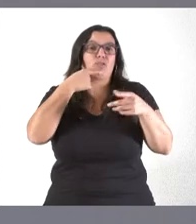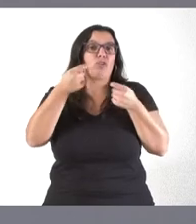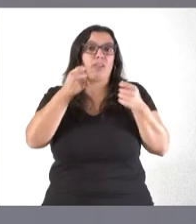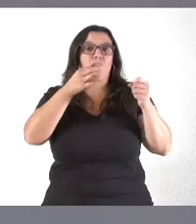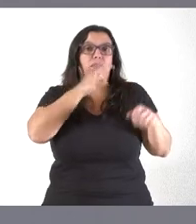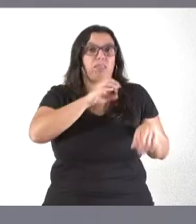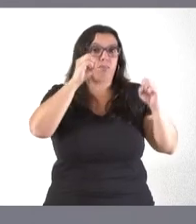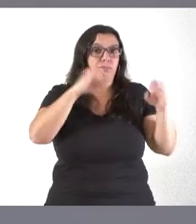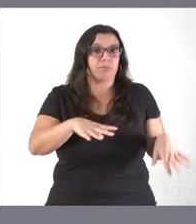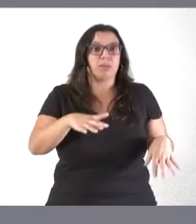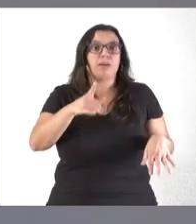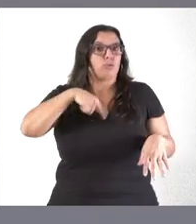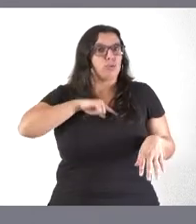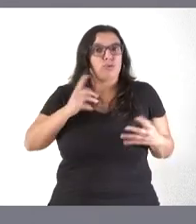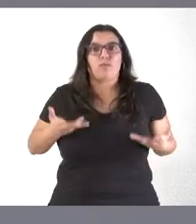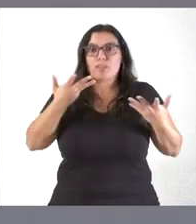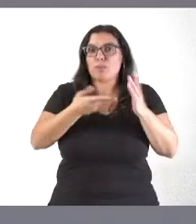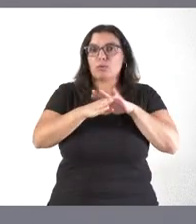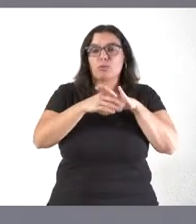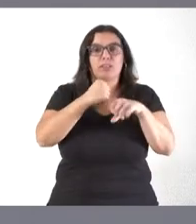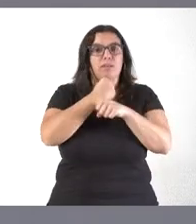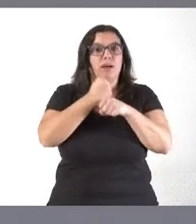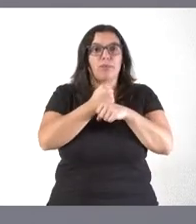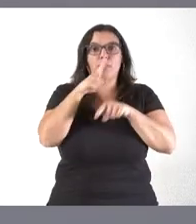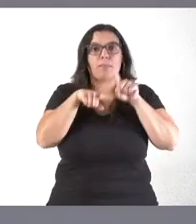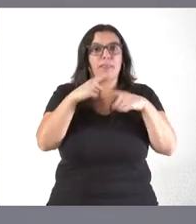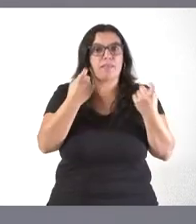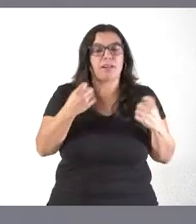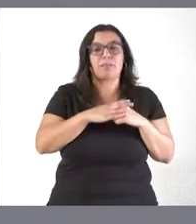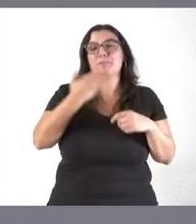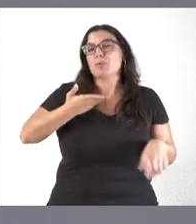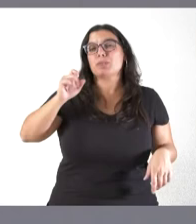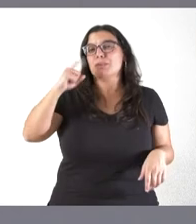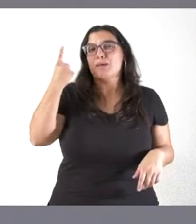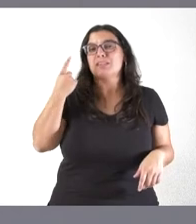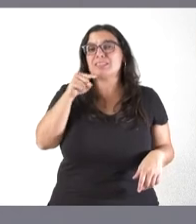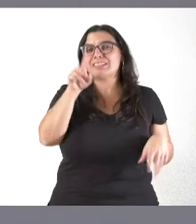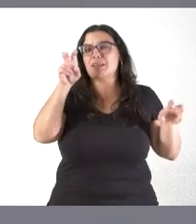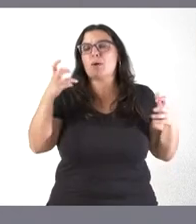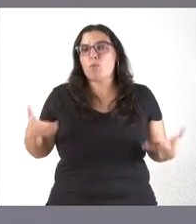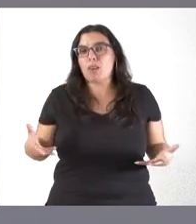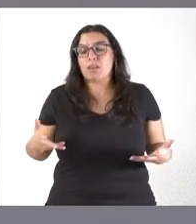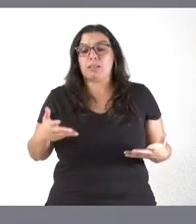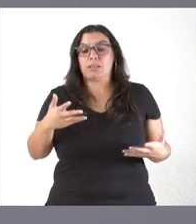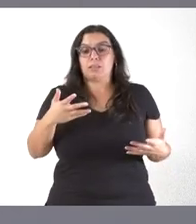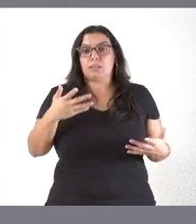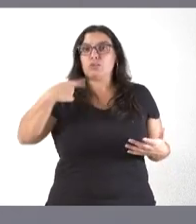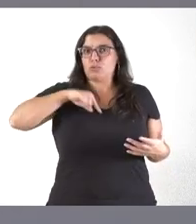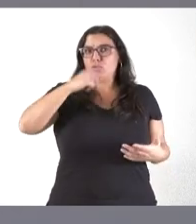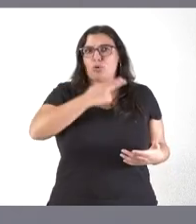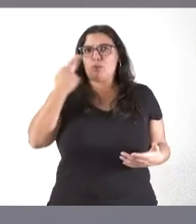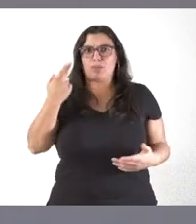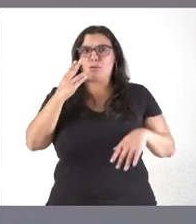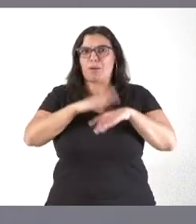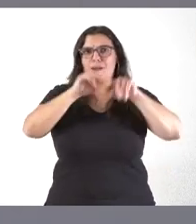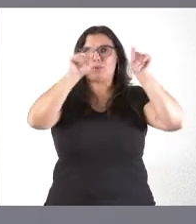seguimos en disposición de seguir trabajando en lo que sea necesario pero lo que es más importante de todo en este asunto es que reafirmamos nuestro compromiso con León